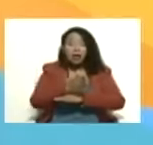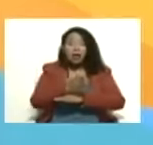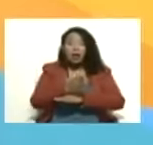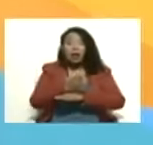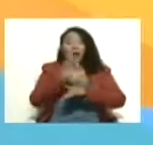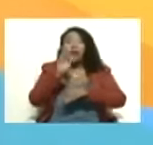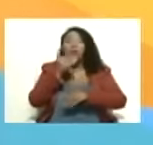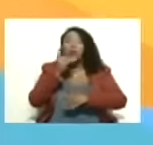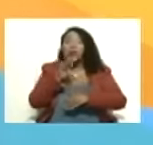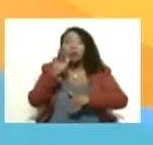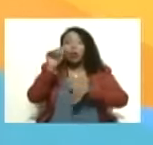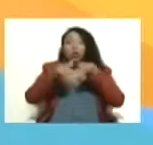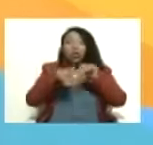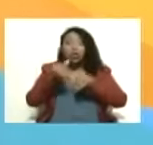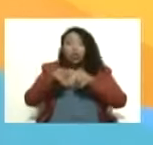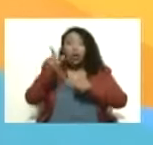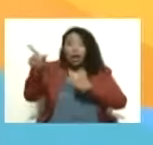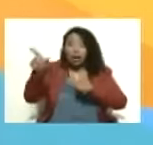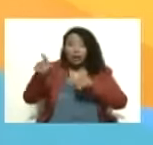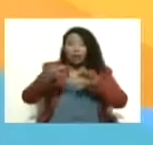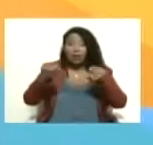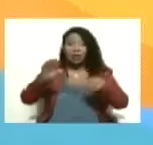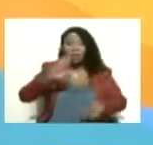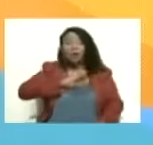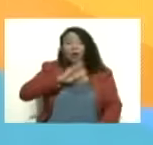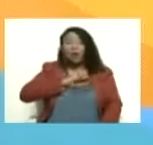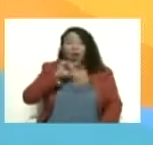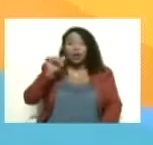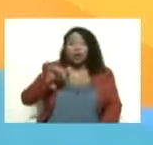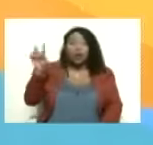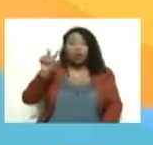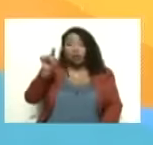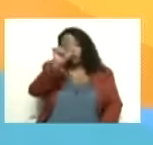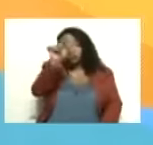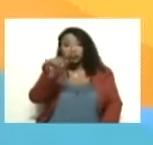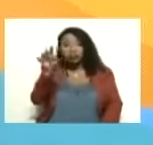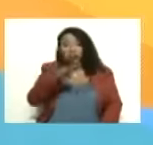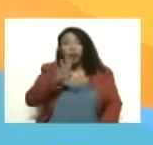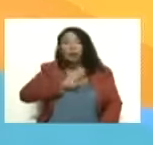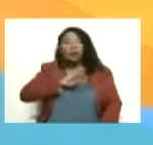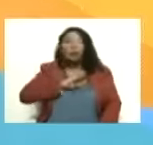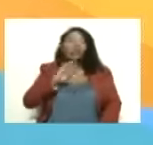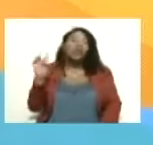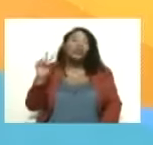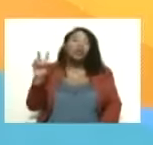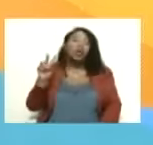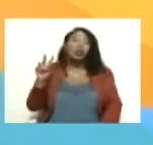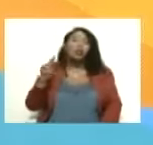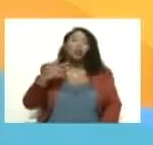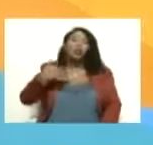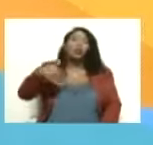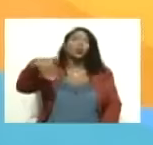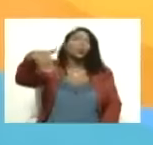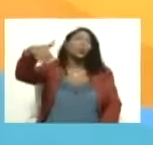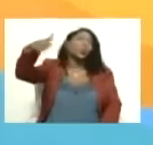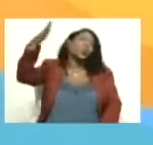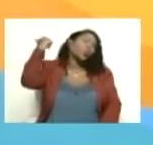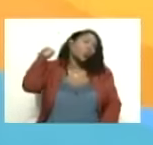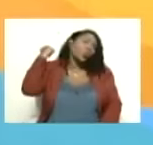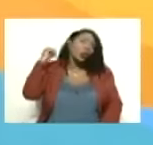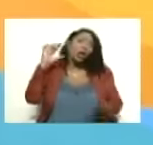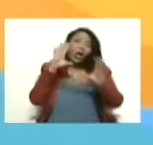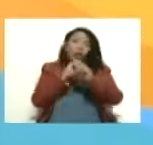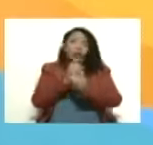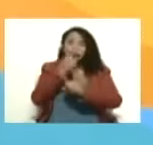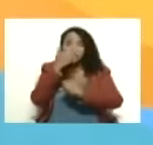entero esa tierra nos pertenece la guayana esquiba es de Venezuela desde la noche de los tiempos